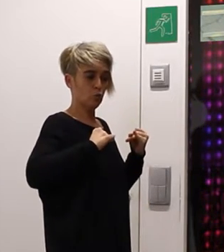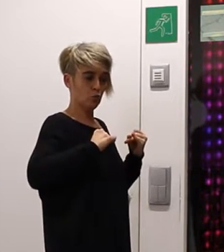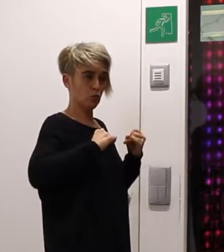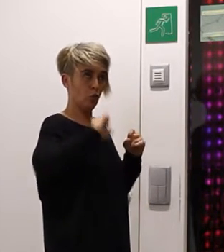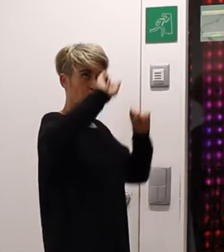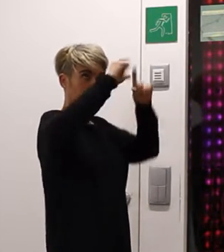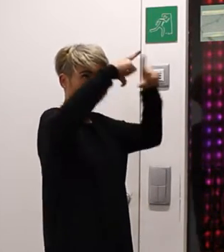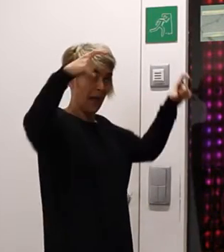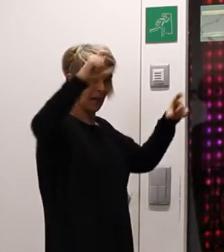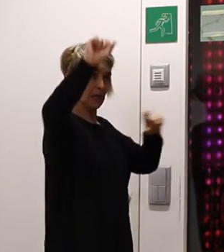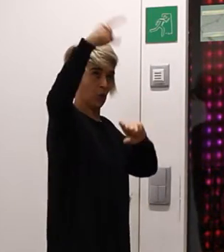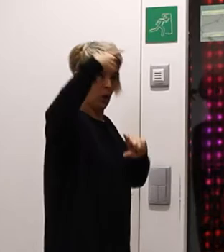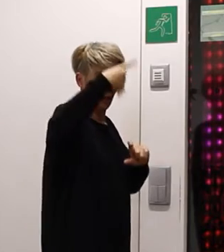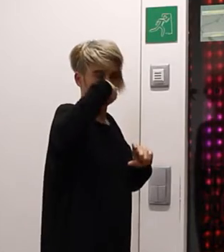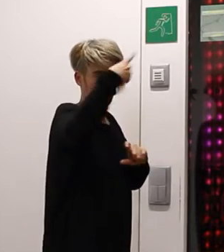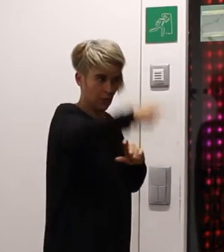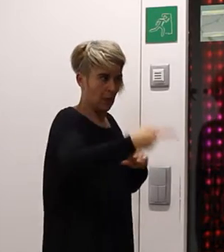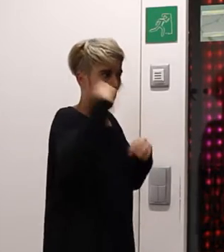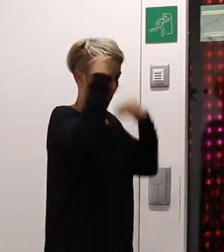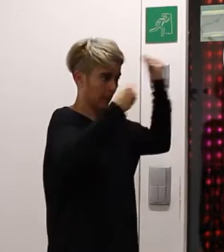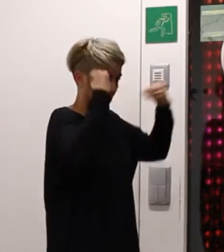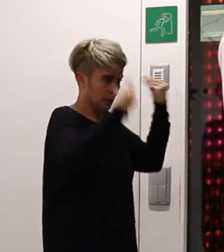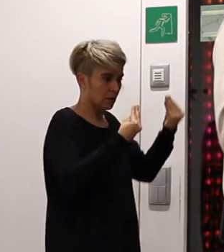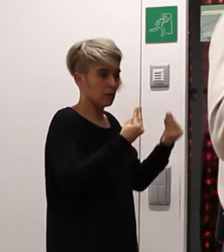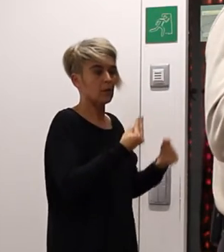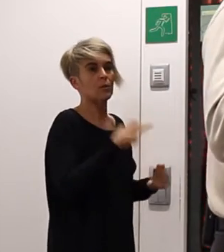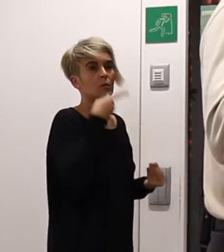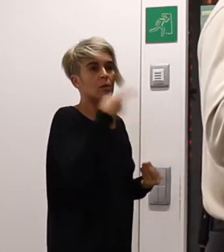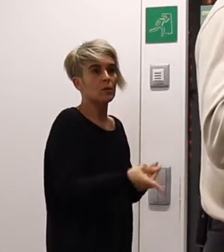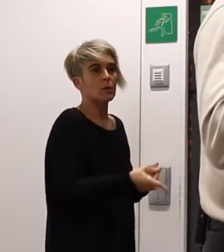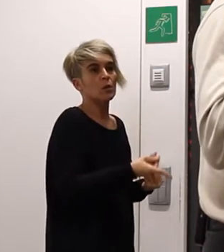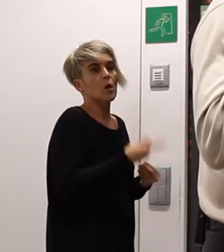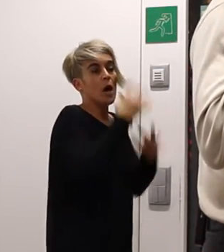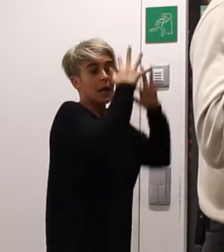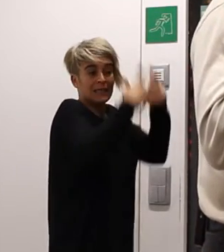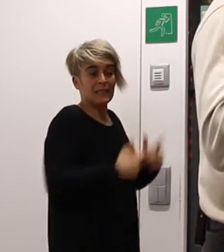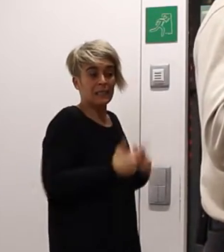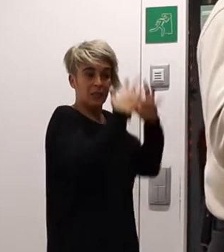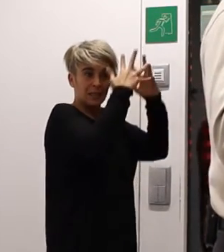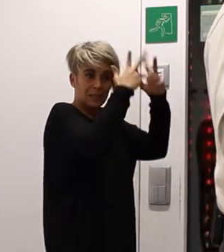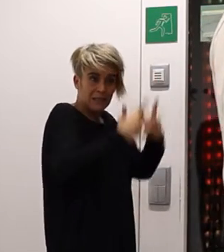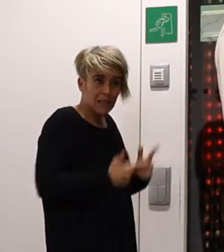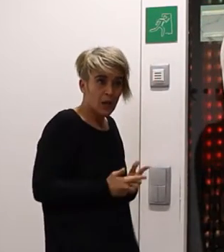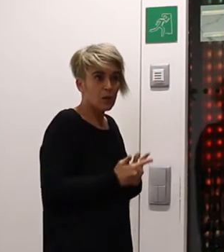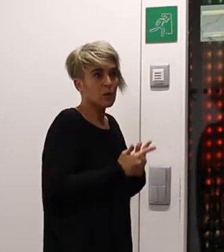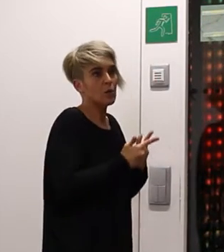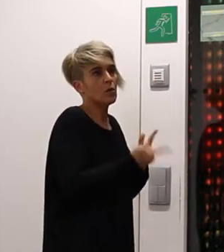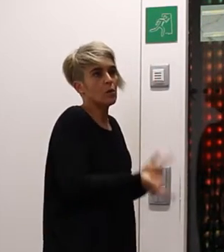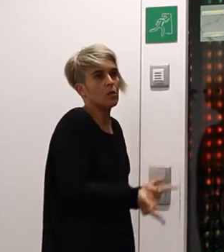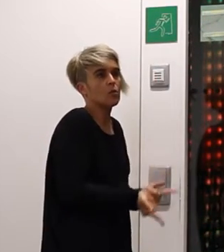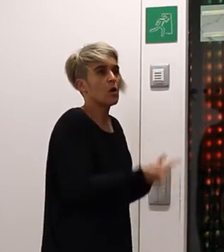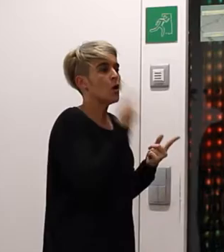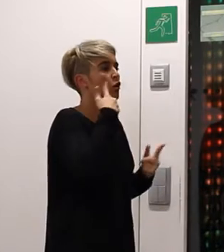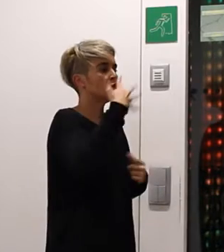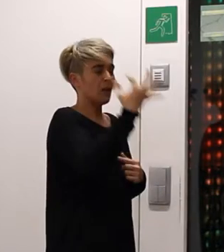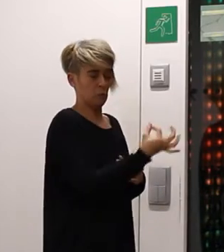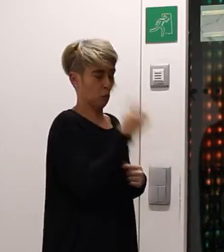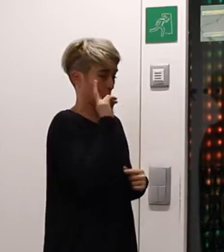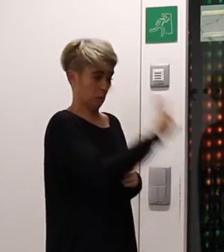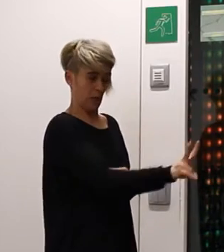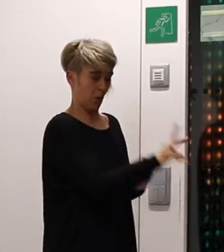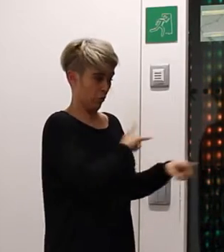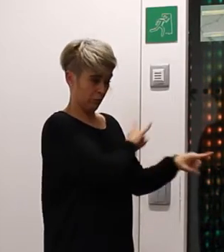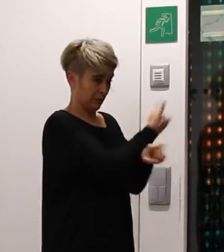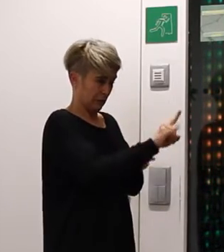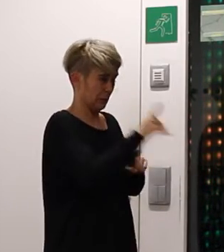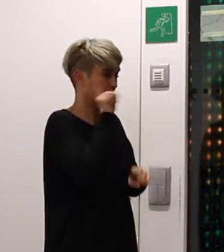nada, por ningún estudio que puedan referir. Hechos unos cuatro números que no cuestan más, nos damos cuenta que esto es totalmente falso. Apoyándose